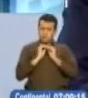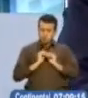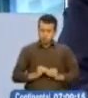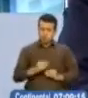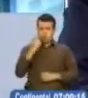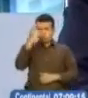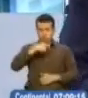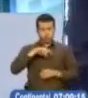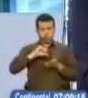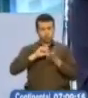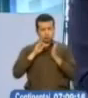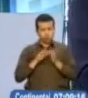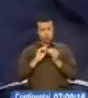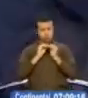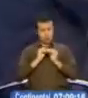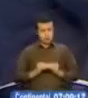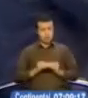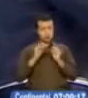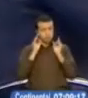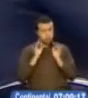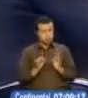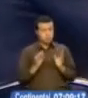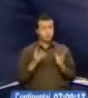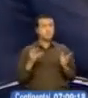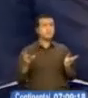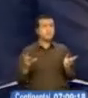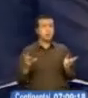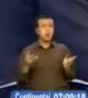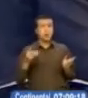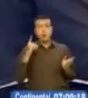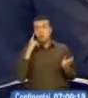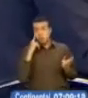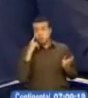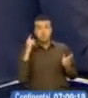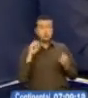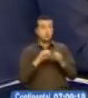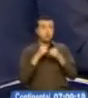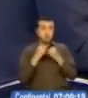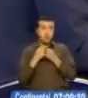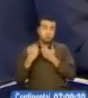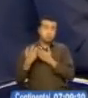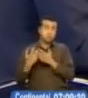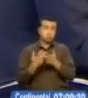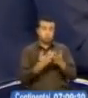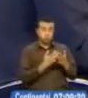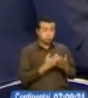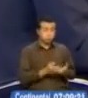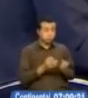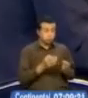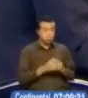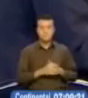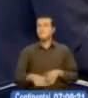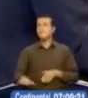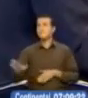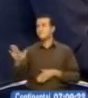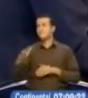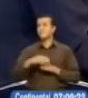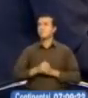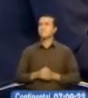una ciudadanía, a partir de ella no hemos construido un tejido social, Emi. Mira tú, Carlos, yo creo